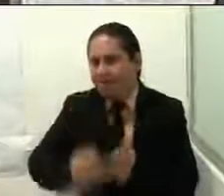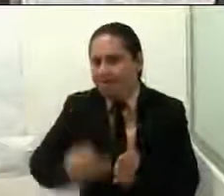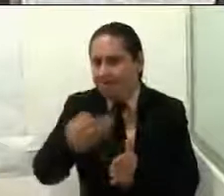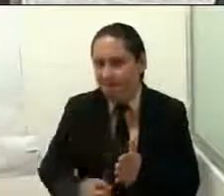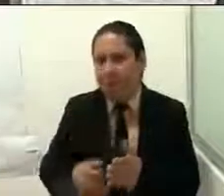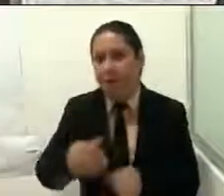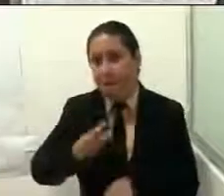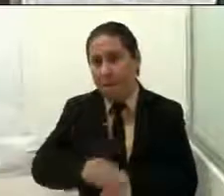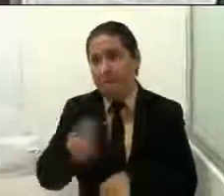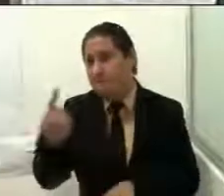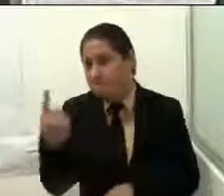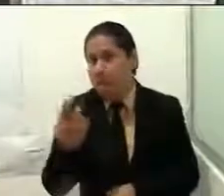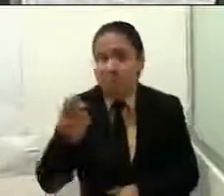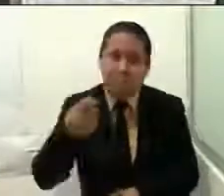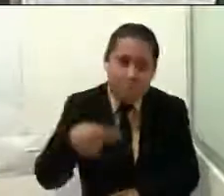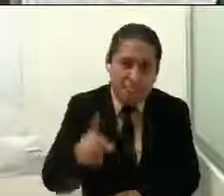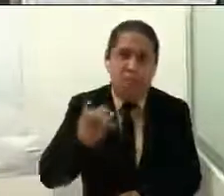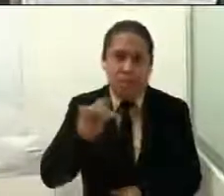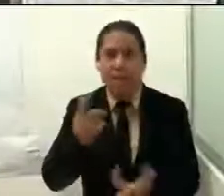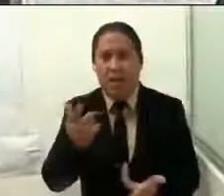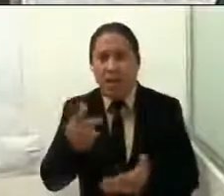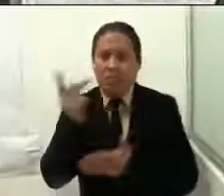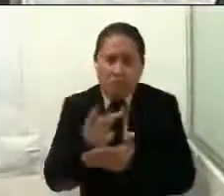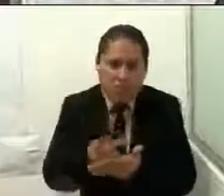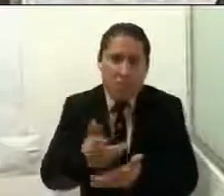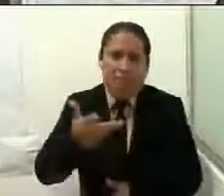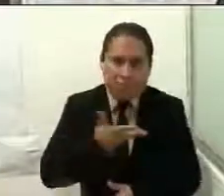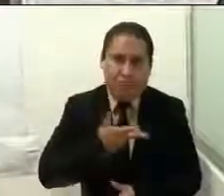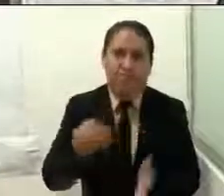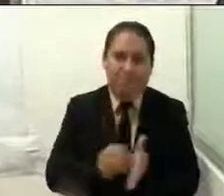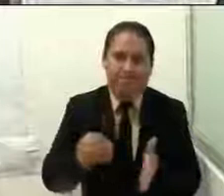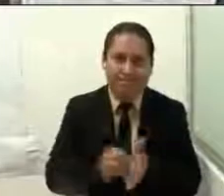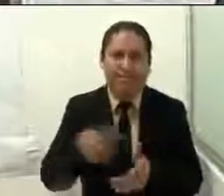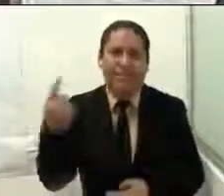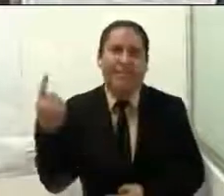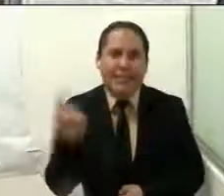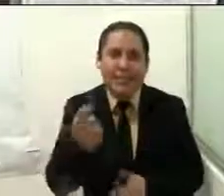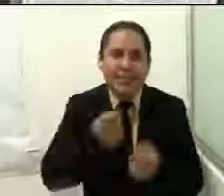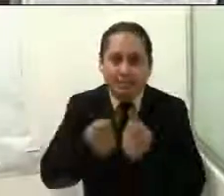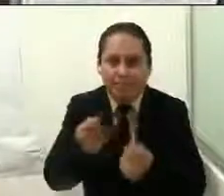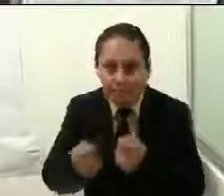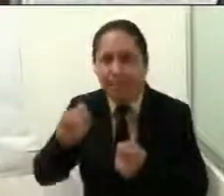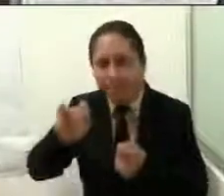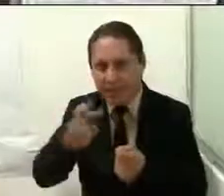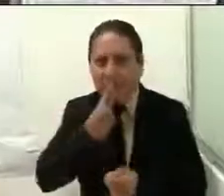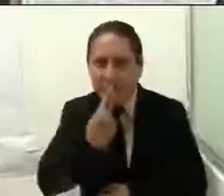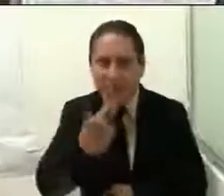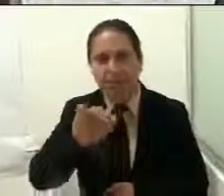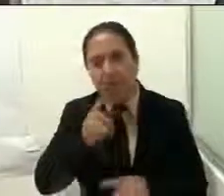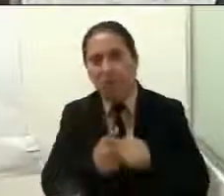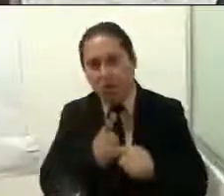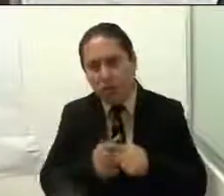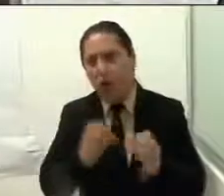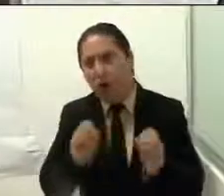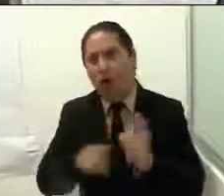embargo pues sí se ha estado aplicando pues todos los programas si aquí estrategia tienen ustedes para decir qué medidas y así está dando resultados hay